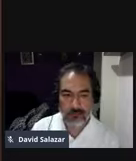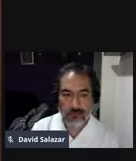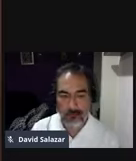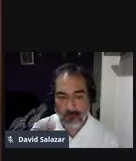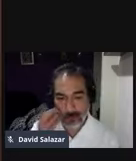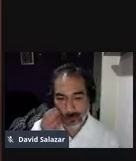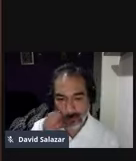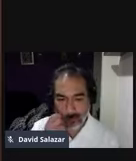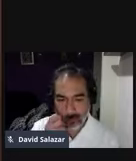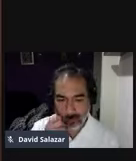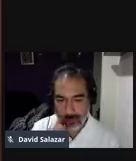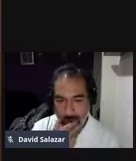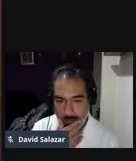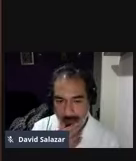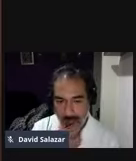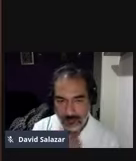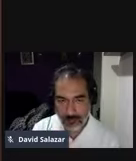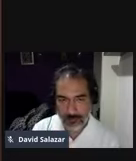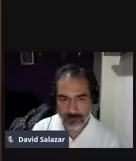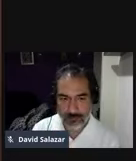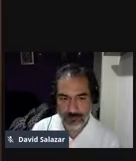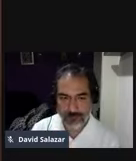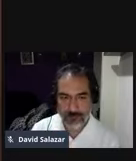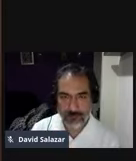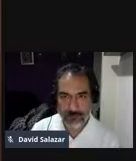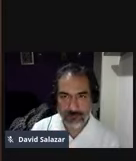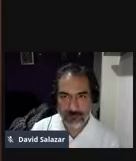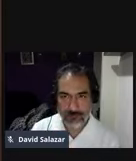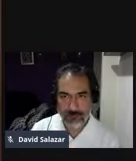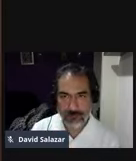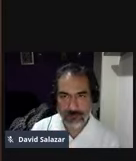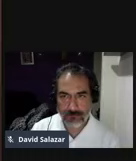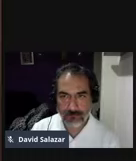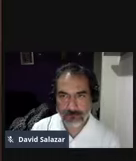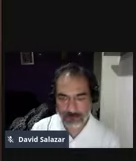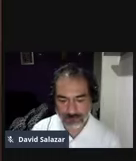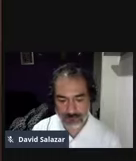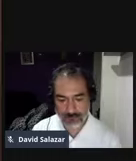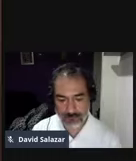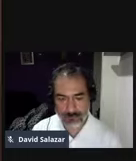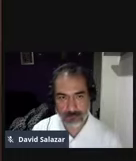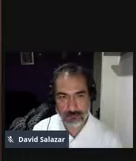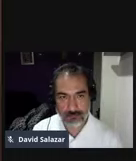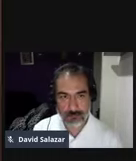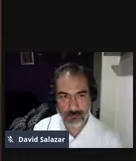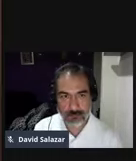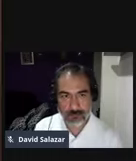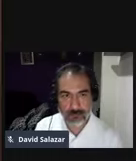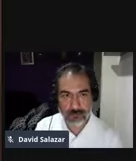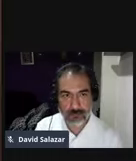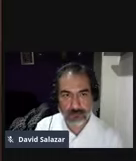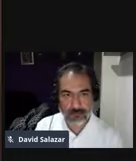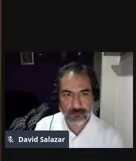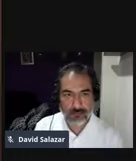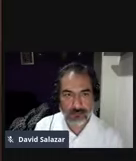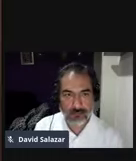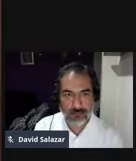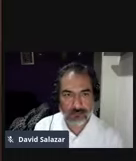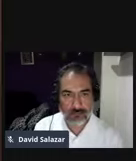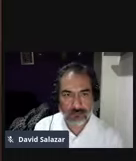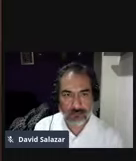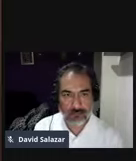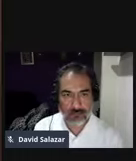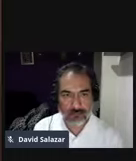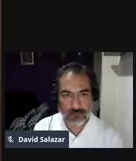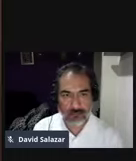a la meritocracia le llaman estímulos motivantes, que debieran salir o nacer de nosotras y nosotros mismos. Sales con tu mascota y solo recoges